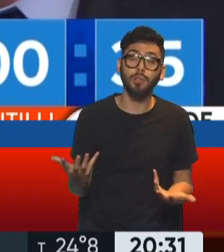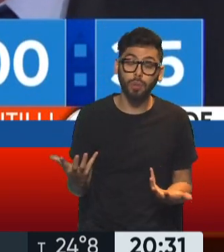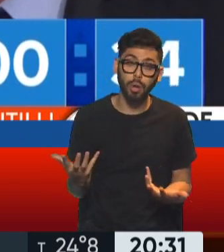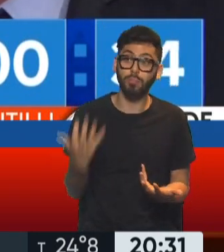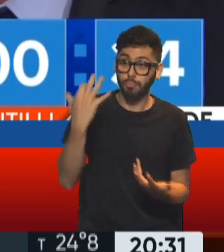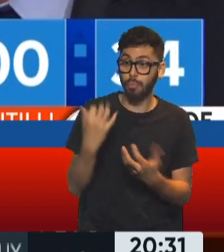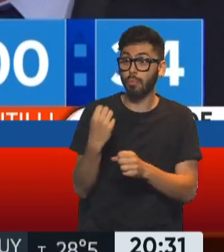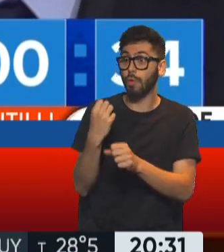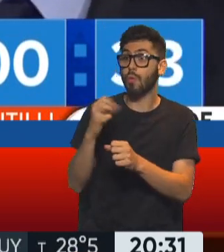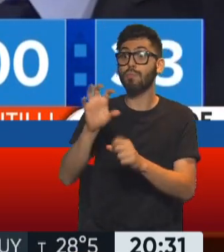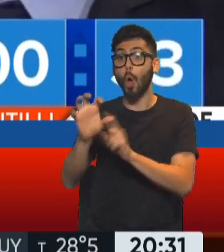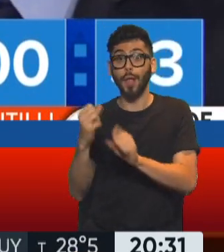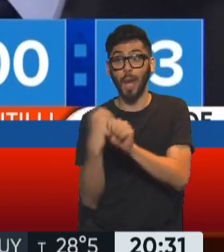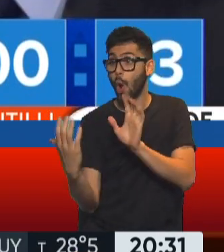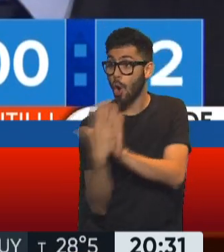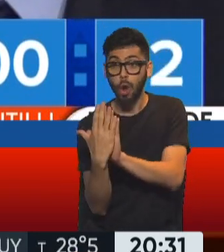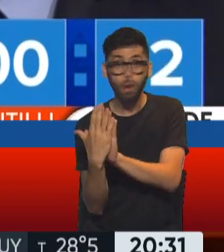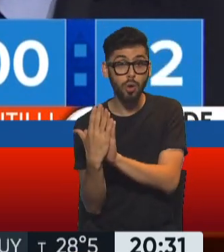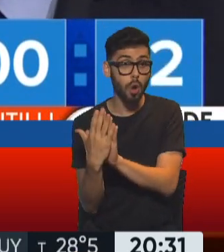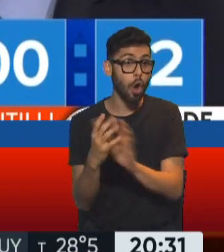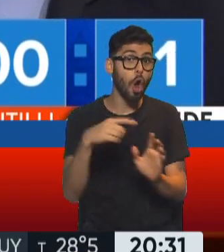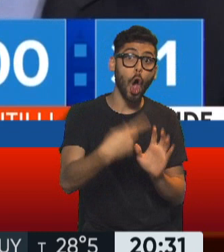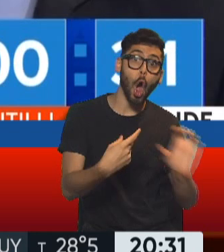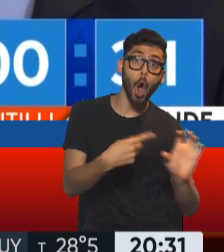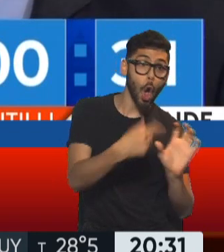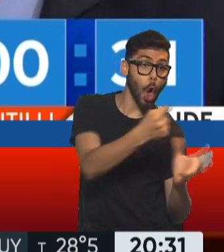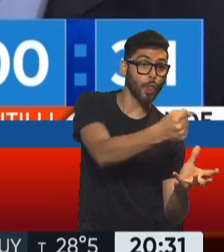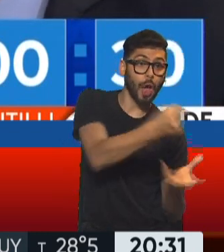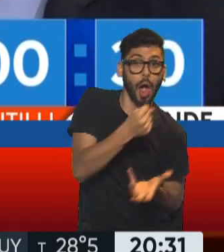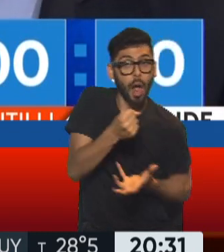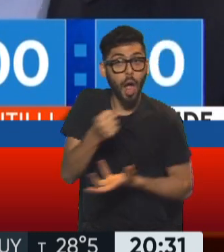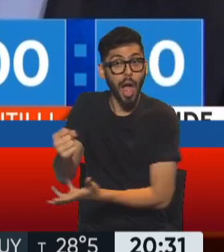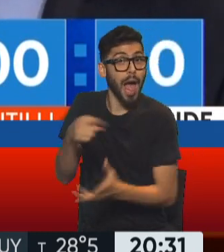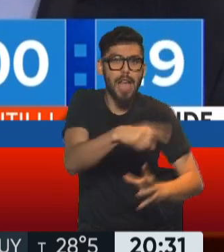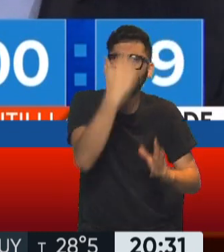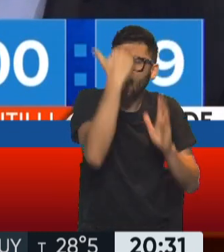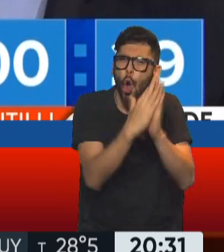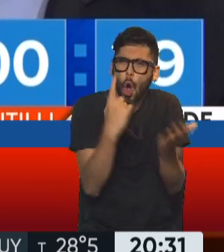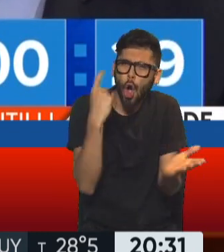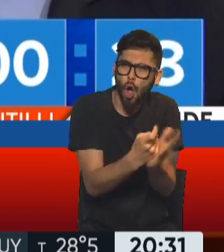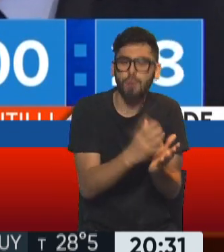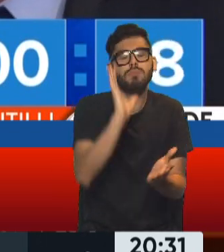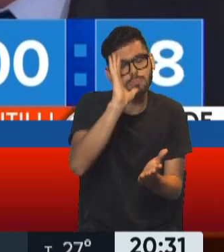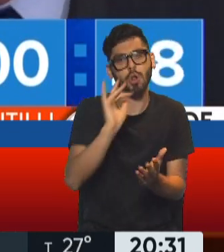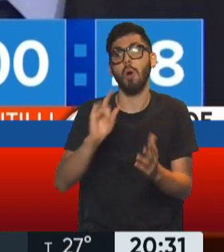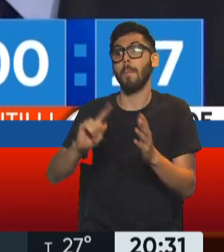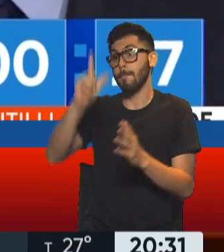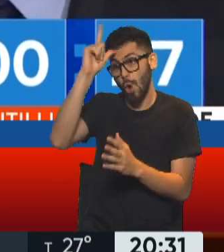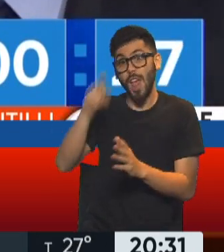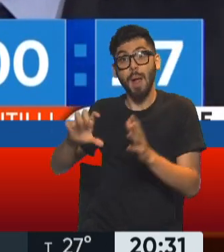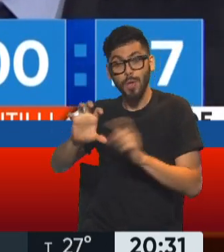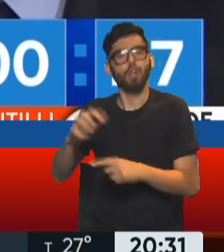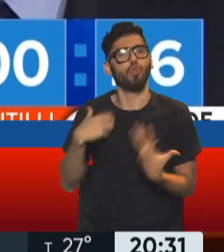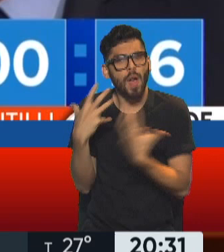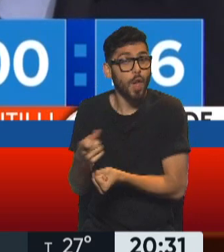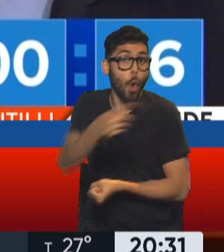con la provincia de Buenos Aires, le sacó otra jurisdicción. Eso es inconstitucional. Pero voy a defender a la policía de la provincia, algo que ustedes no